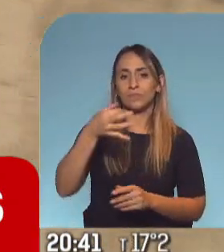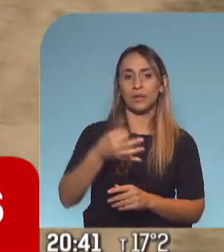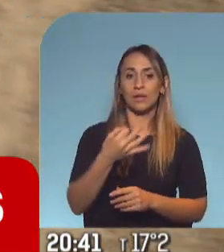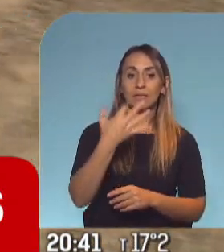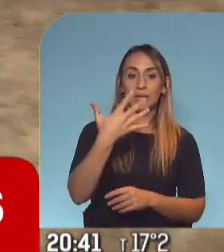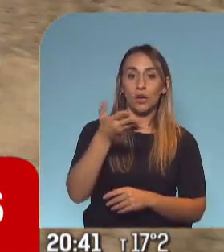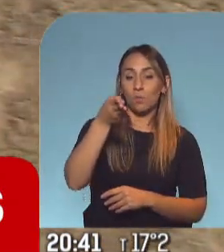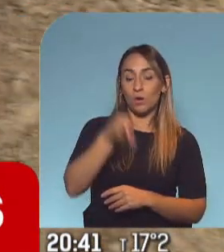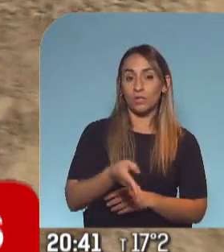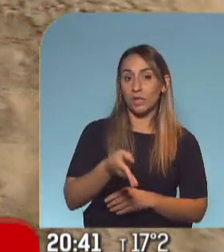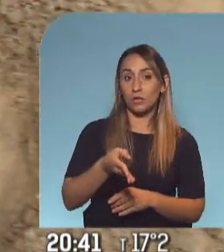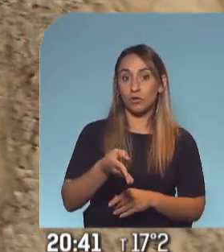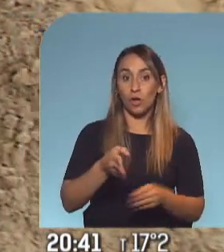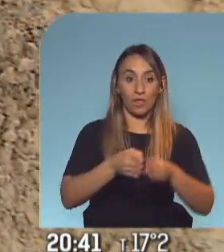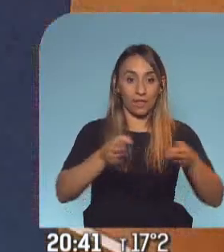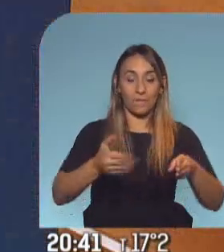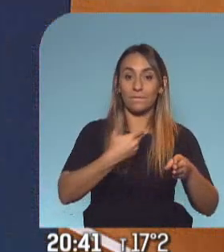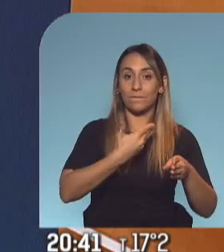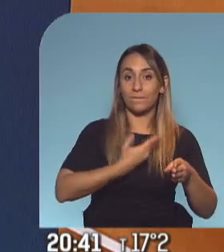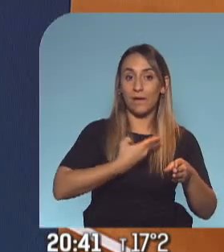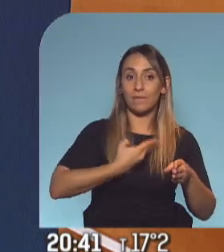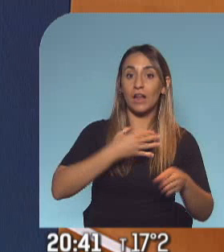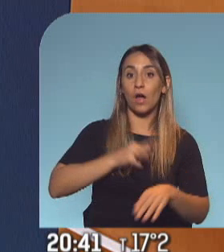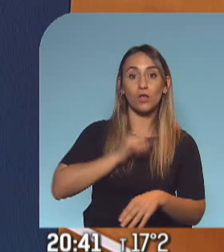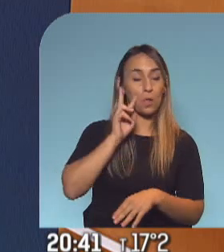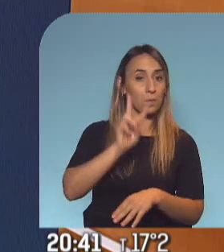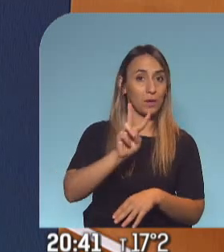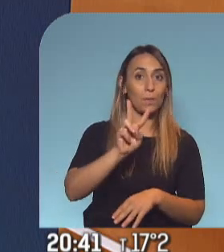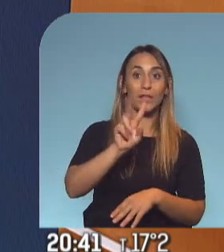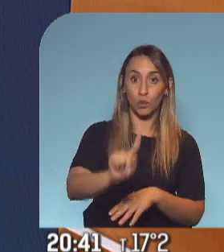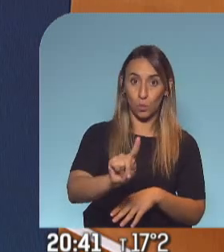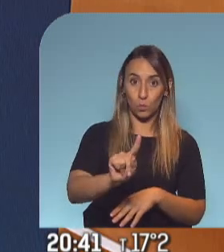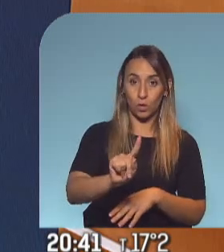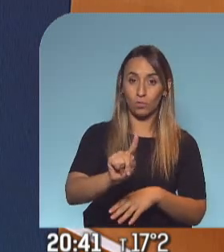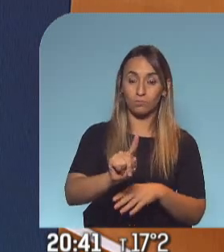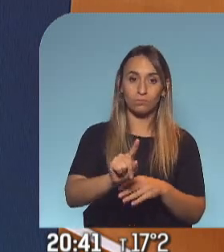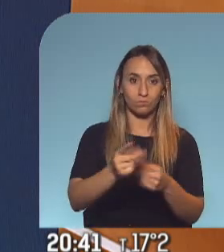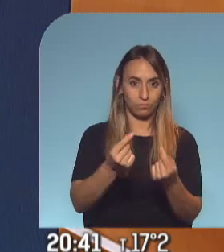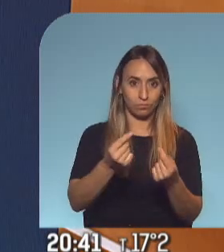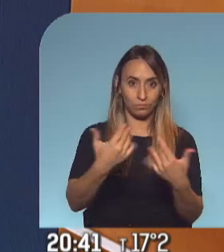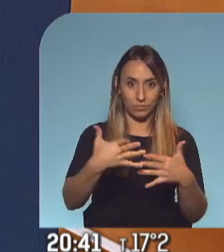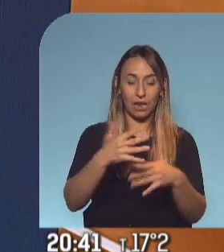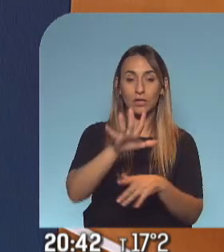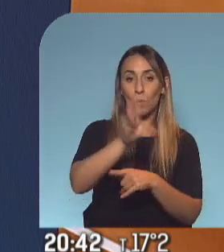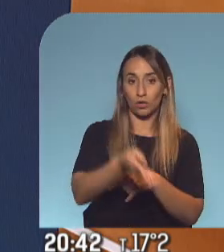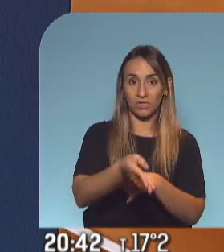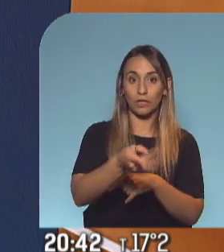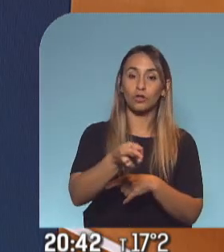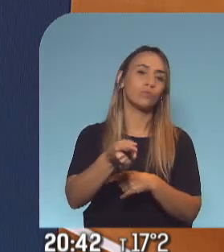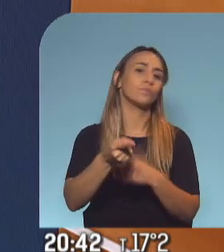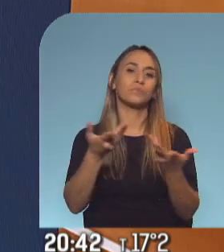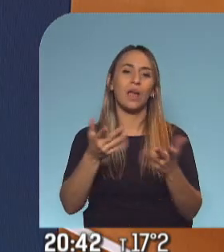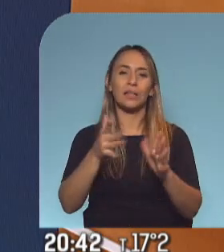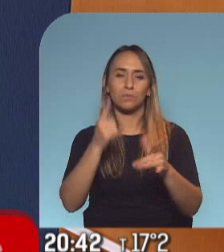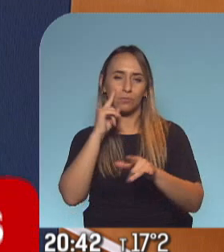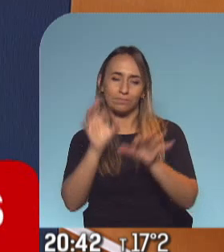5% en febrero de 2021. Por ahora, lo que tiene que ver con la mano de obra, es decir, el salario, es una de las variables que lo tiran